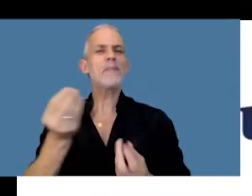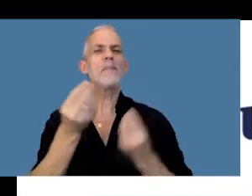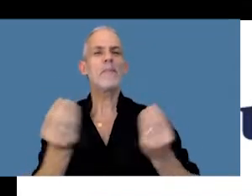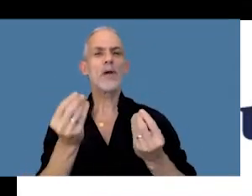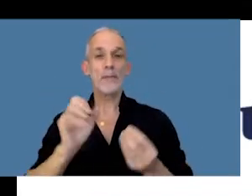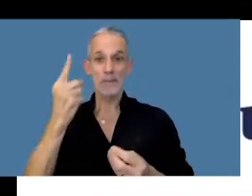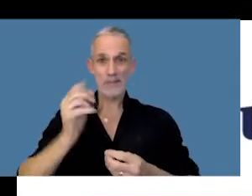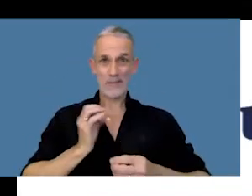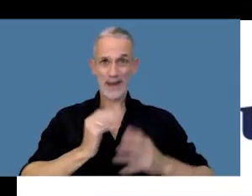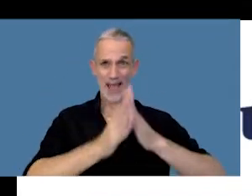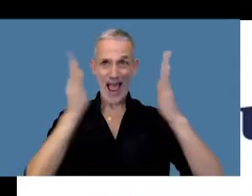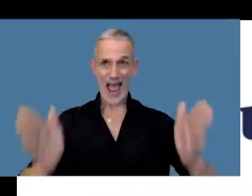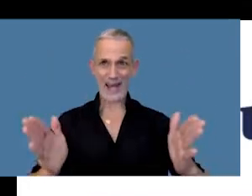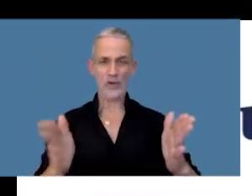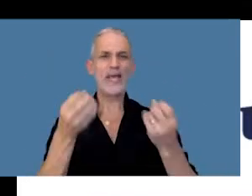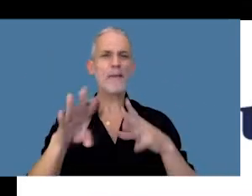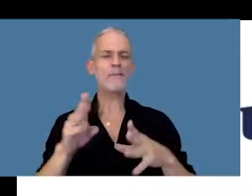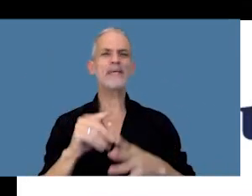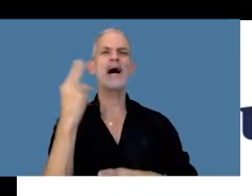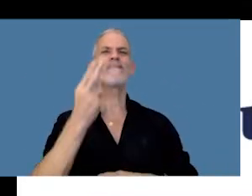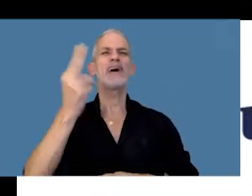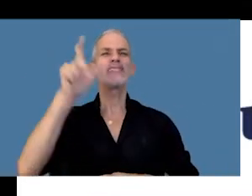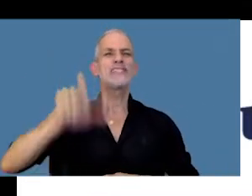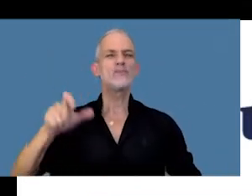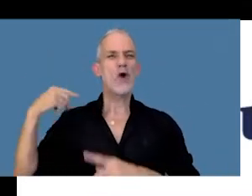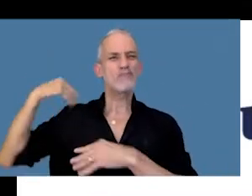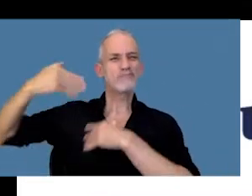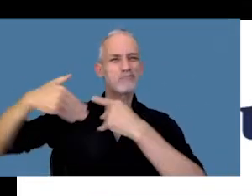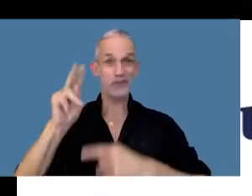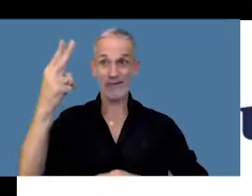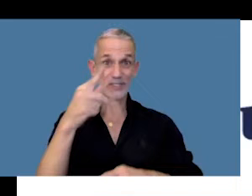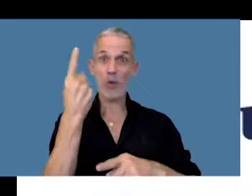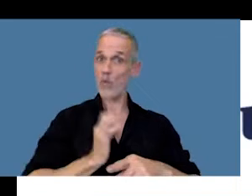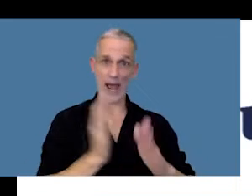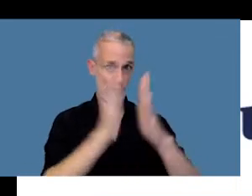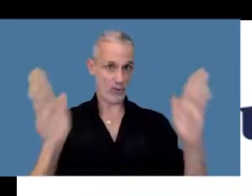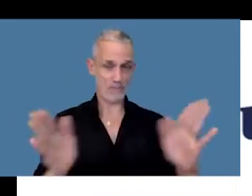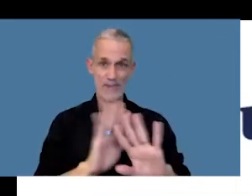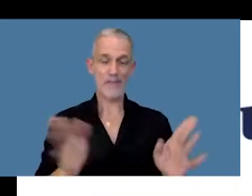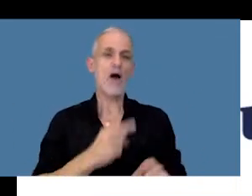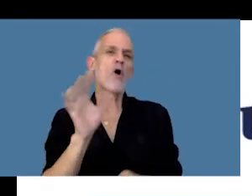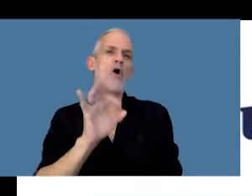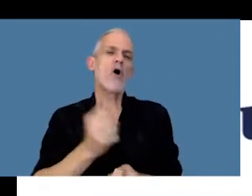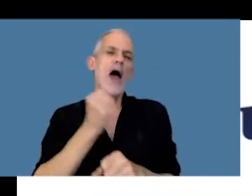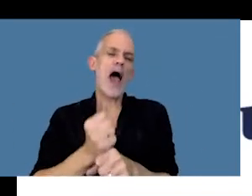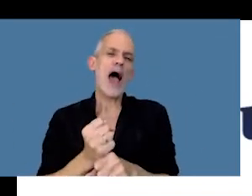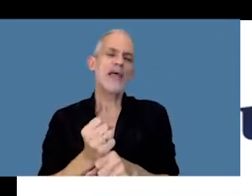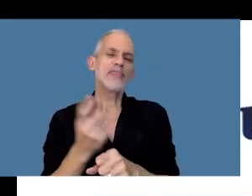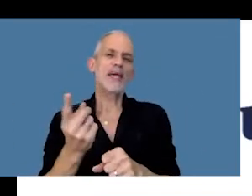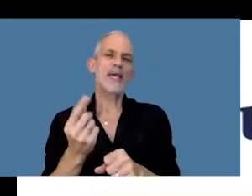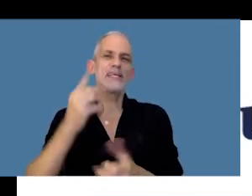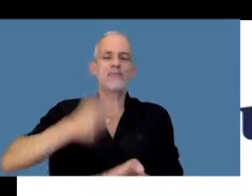primer año a partir del fallecimiento del causante, o bien hasta que se dicte